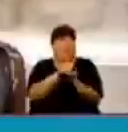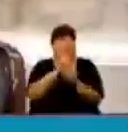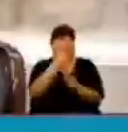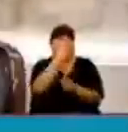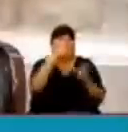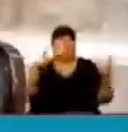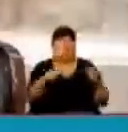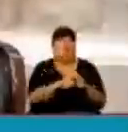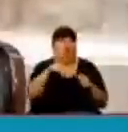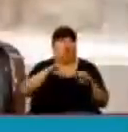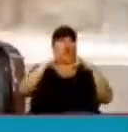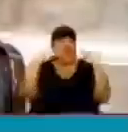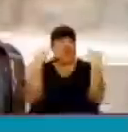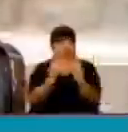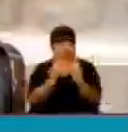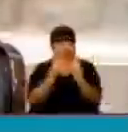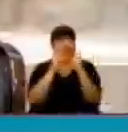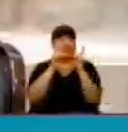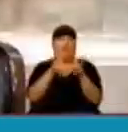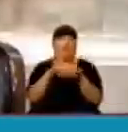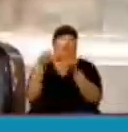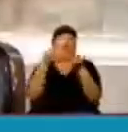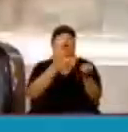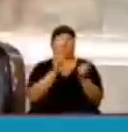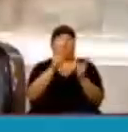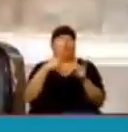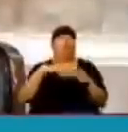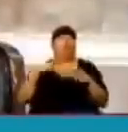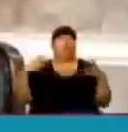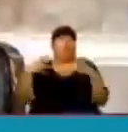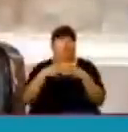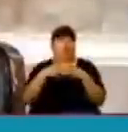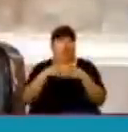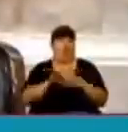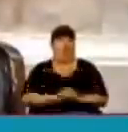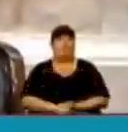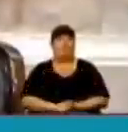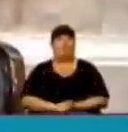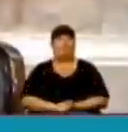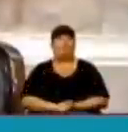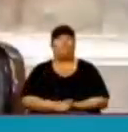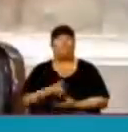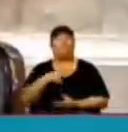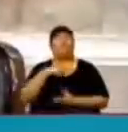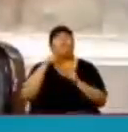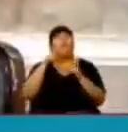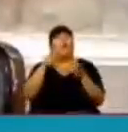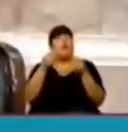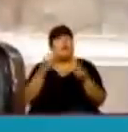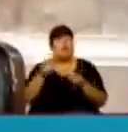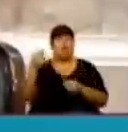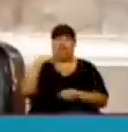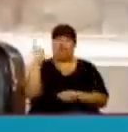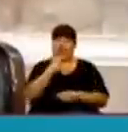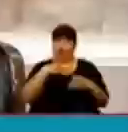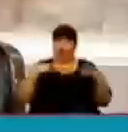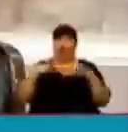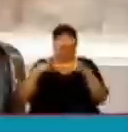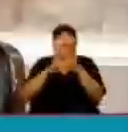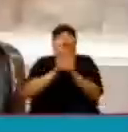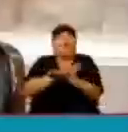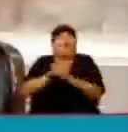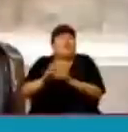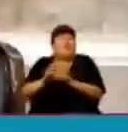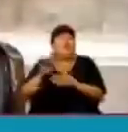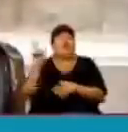nos liberamos del fondo, le devolvimos 10.000 millones de dólares al 4,5% y al día siguiente